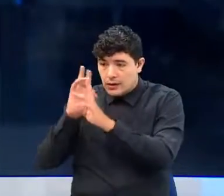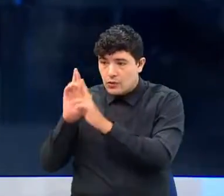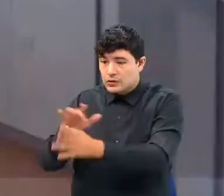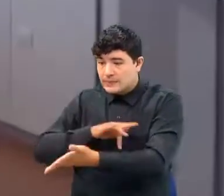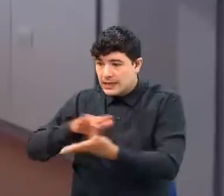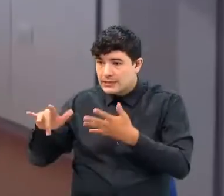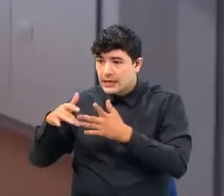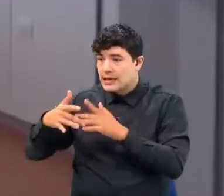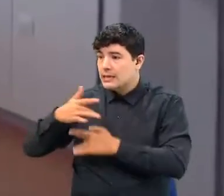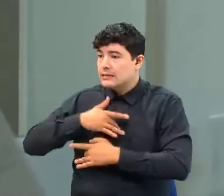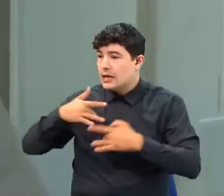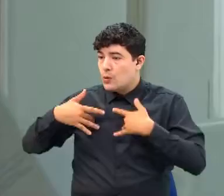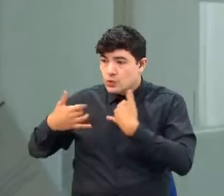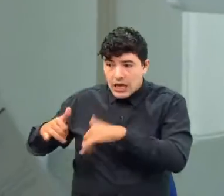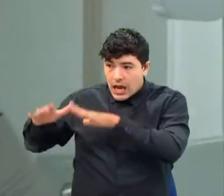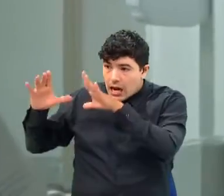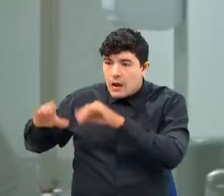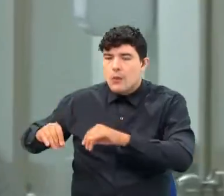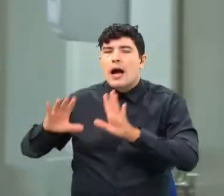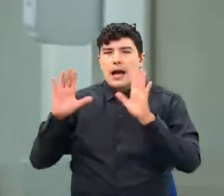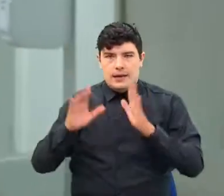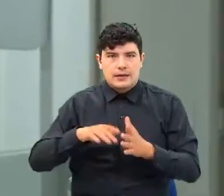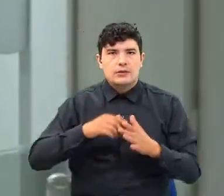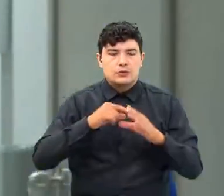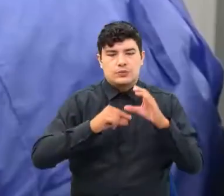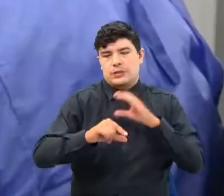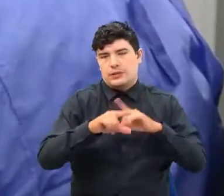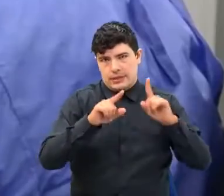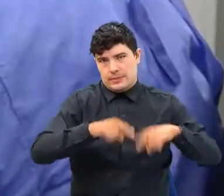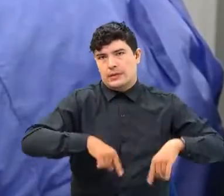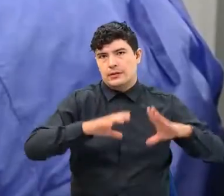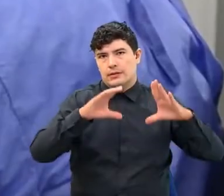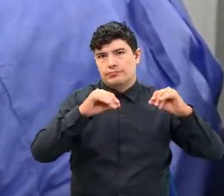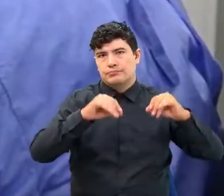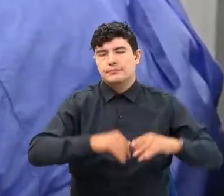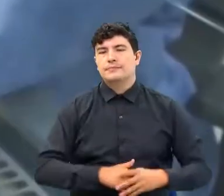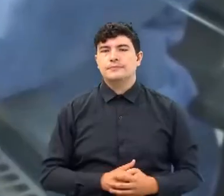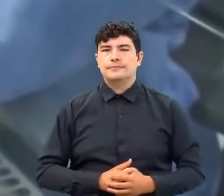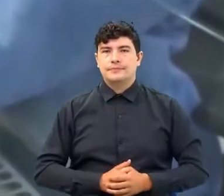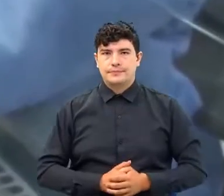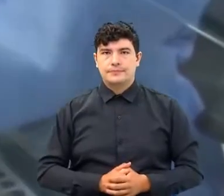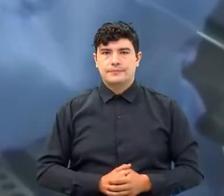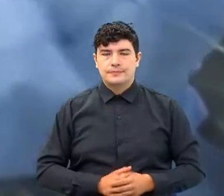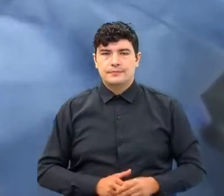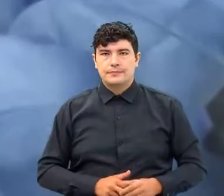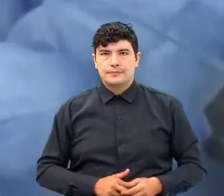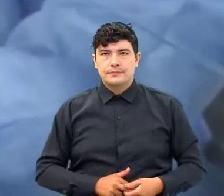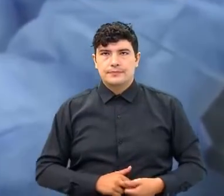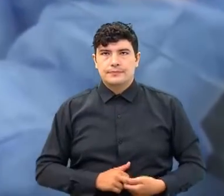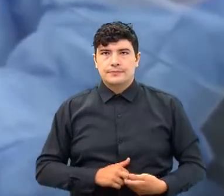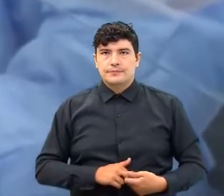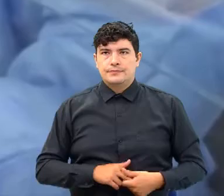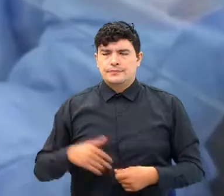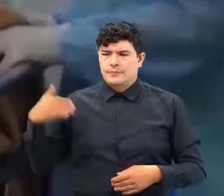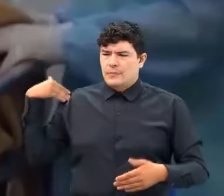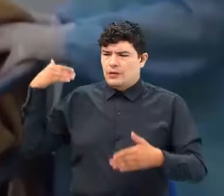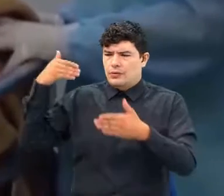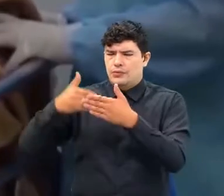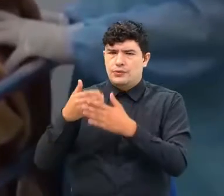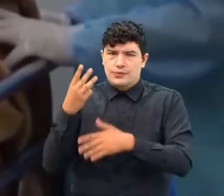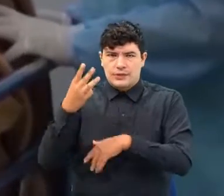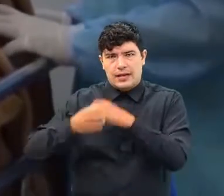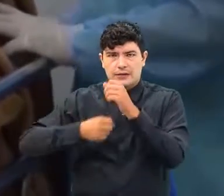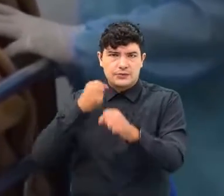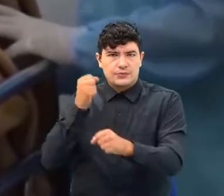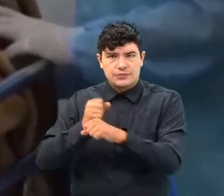más de dos años colombia estuvo sometida a la emergencia sanitaria a las unidades de cuidados intensivos en hospitales clínicas y centros de salud pasaron